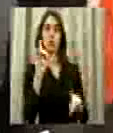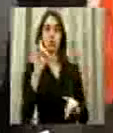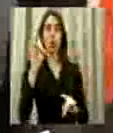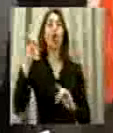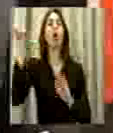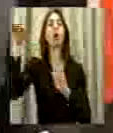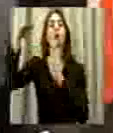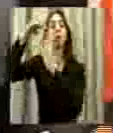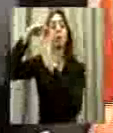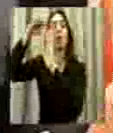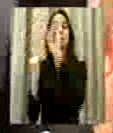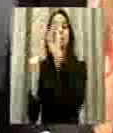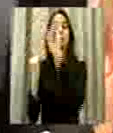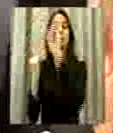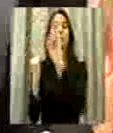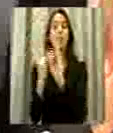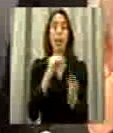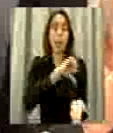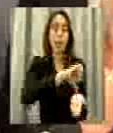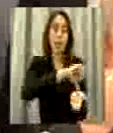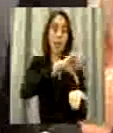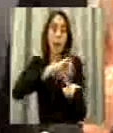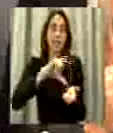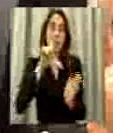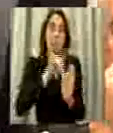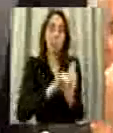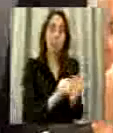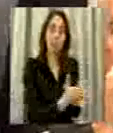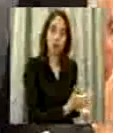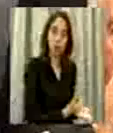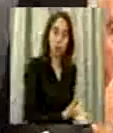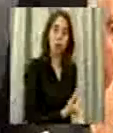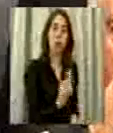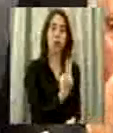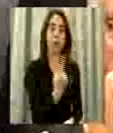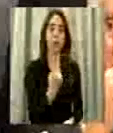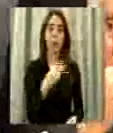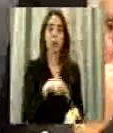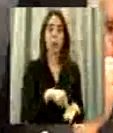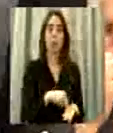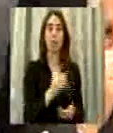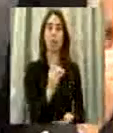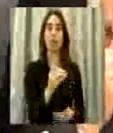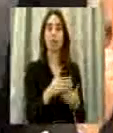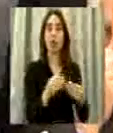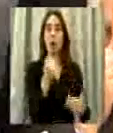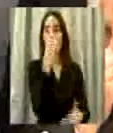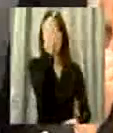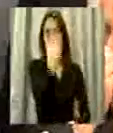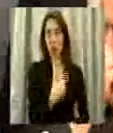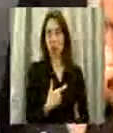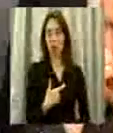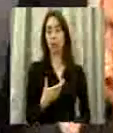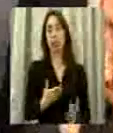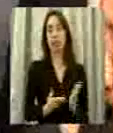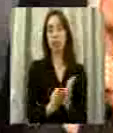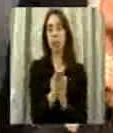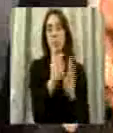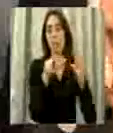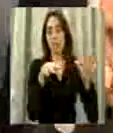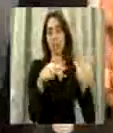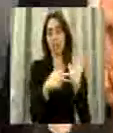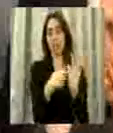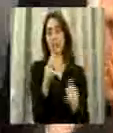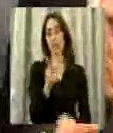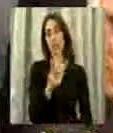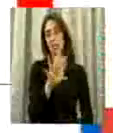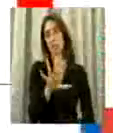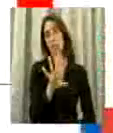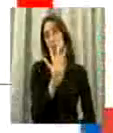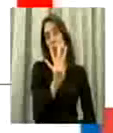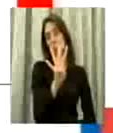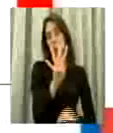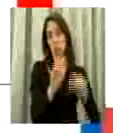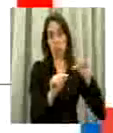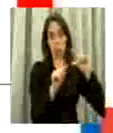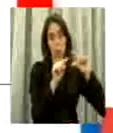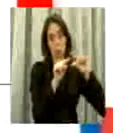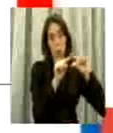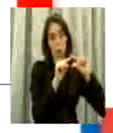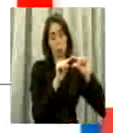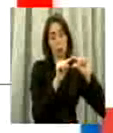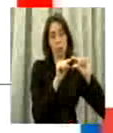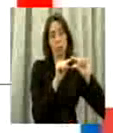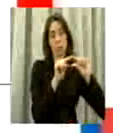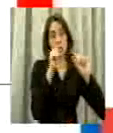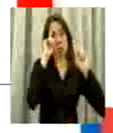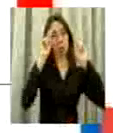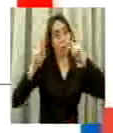internacional, los países que tienen menor ingreso tienen 22 mil dólares per cápita. ¿Qué tenemos que hacer? Si partimos de los 18.354,